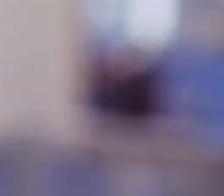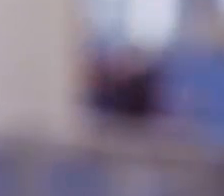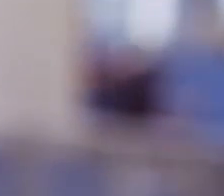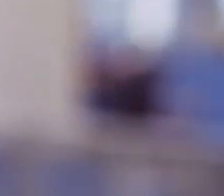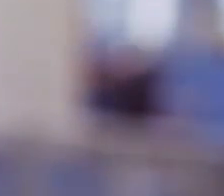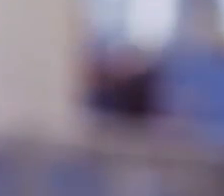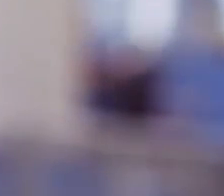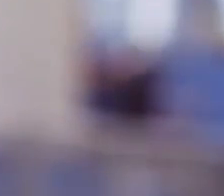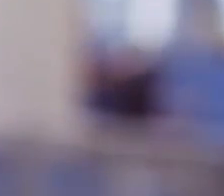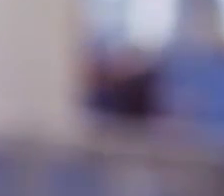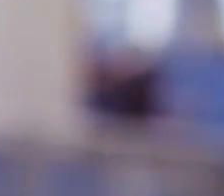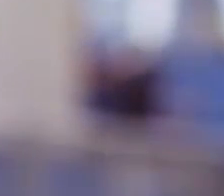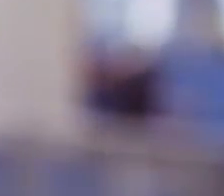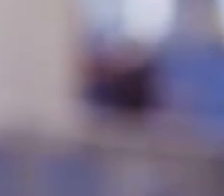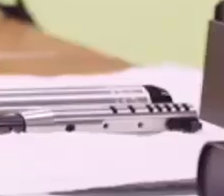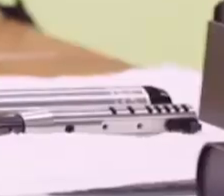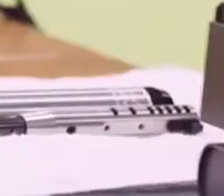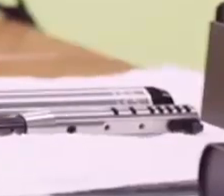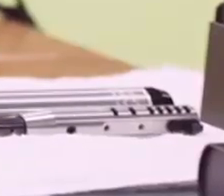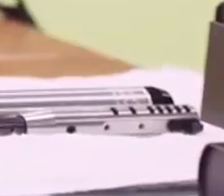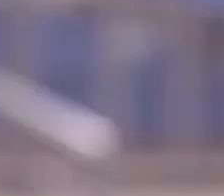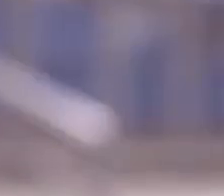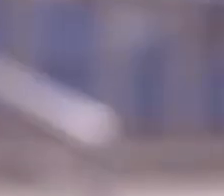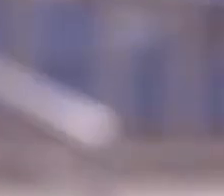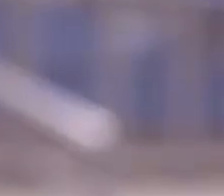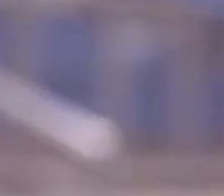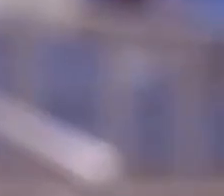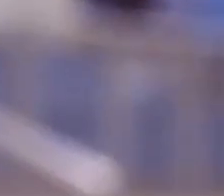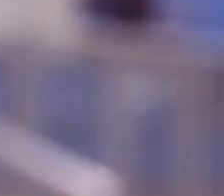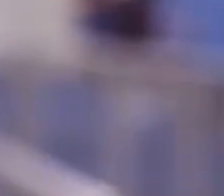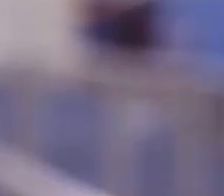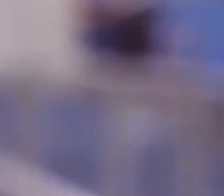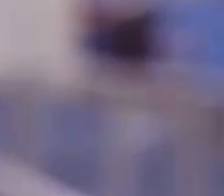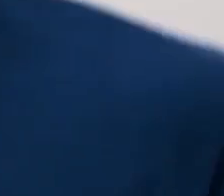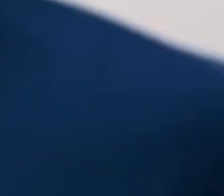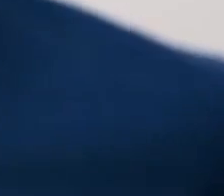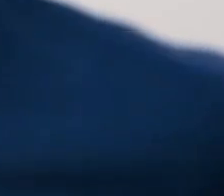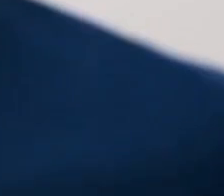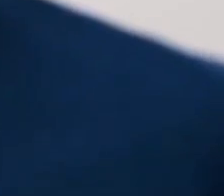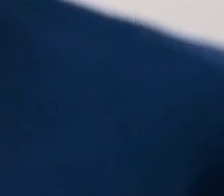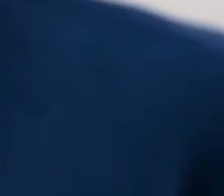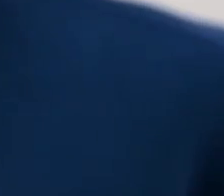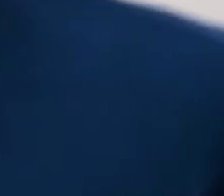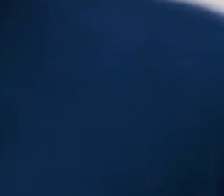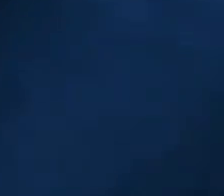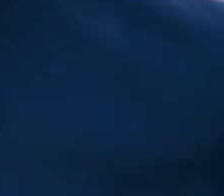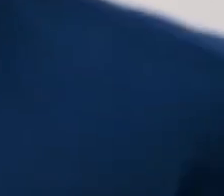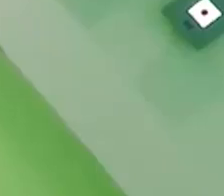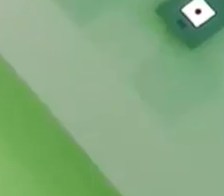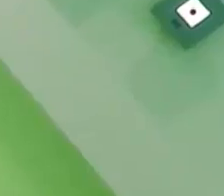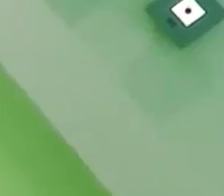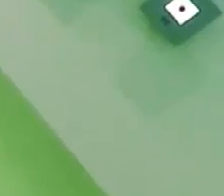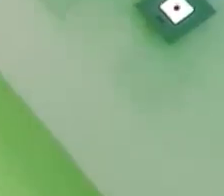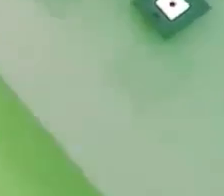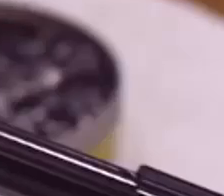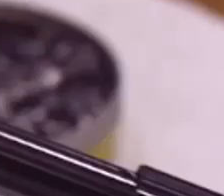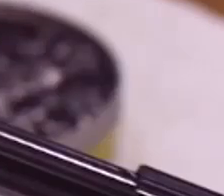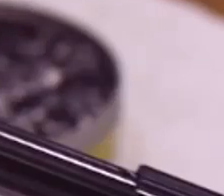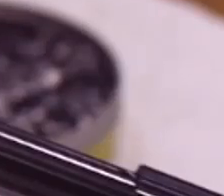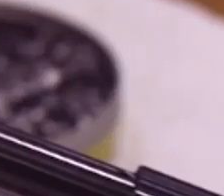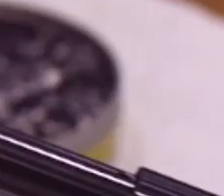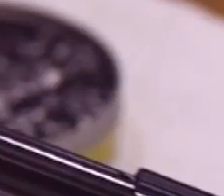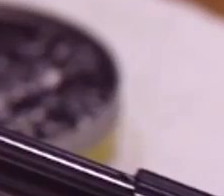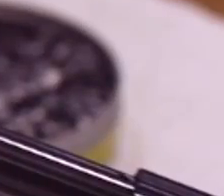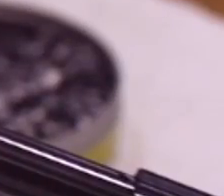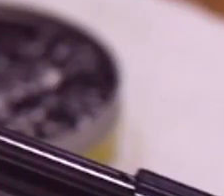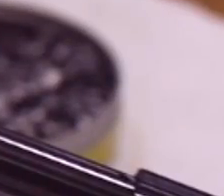del Comité Olímpico y eso es muy interesante porque podemos acercarnos básicamente a la manera de evaluar, por ejemplo, o sea, cómo esta carta